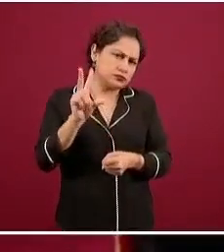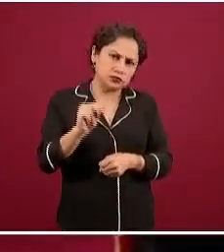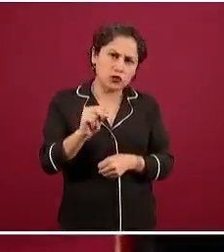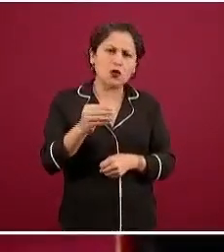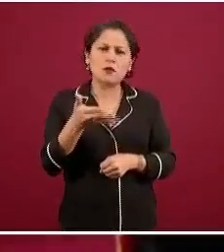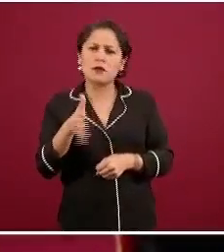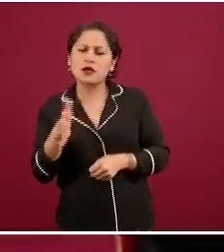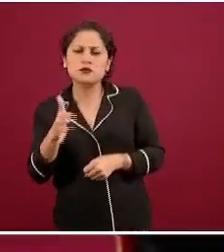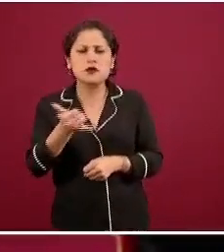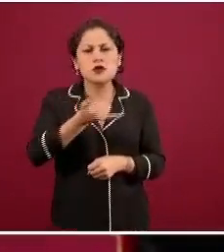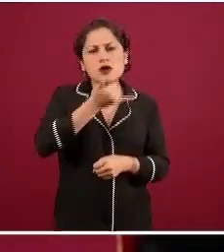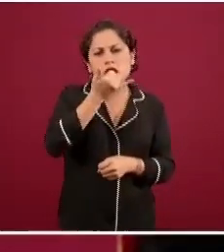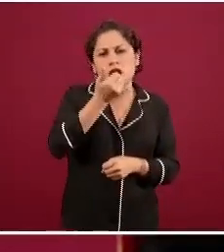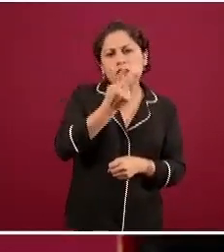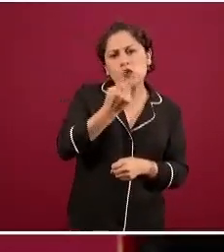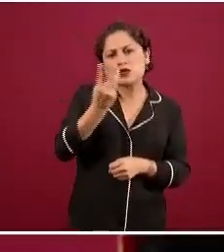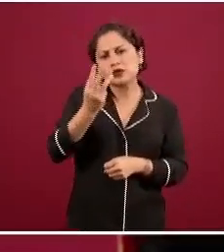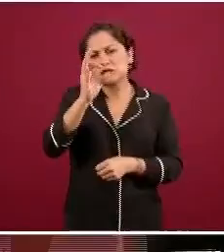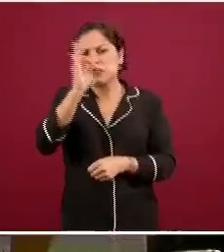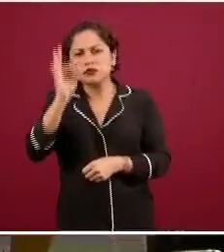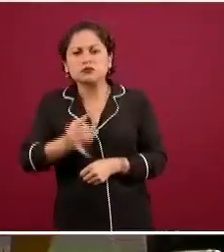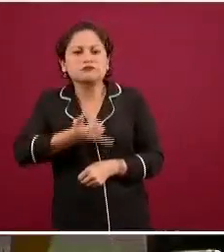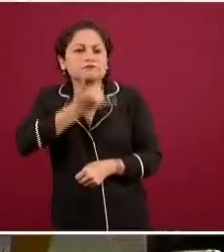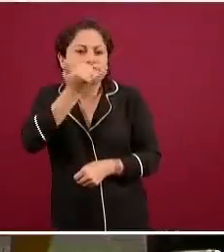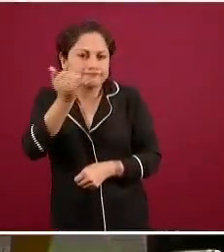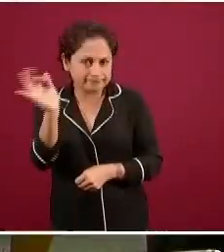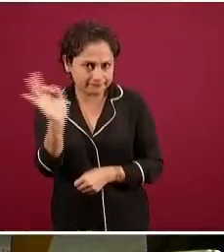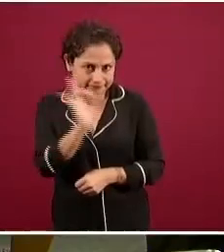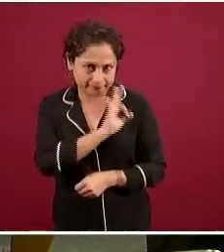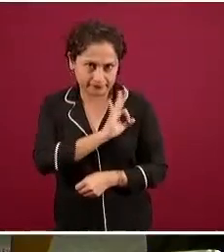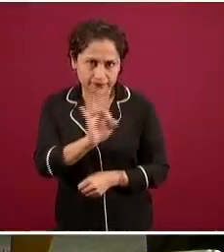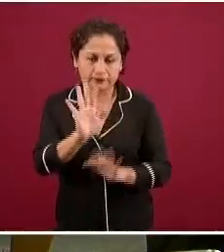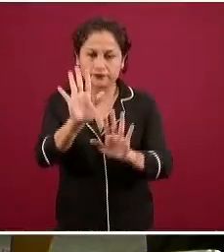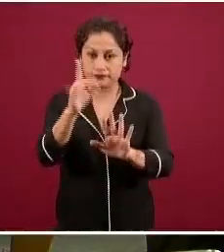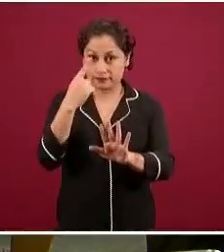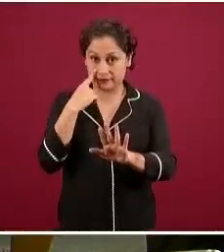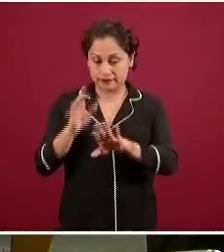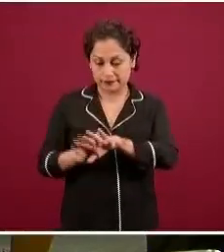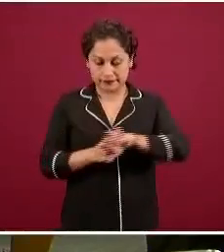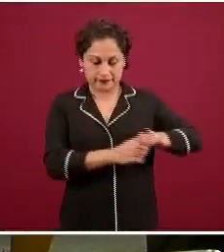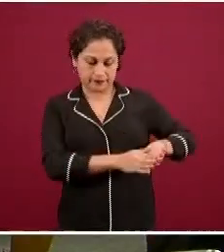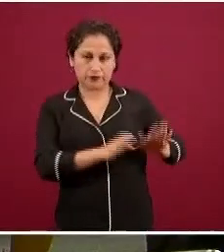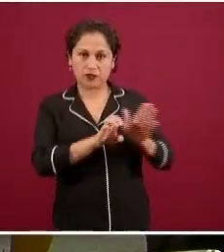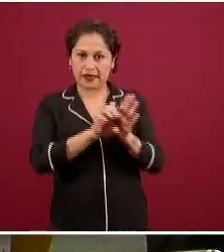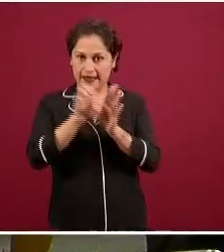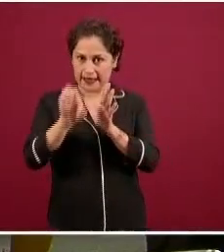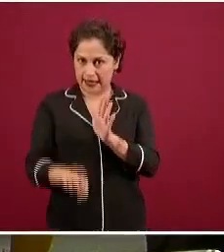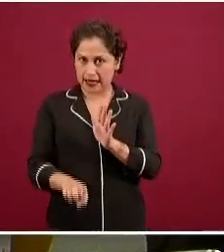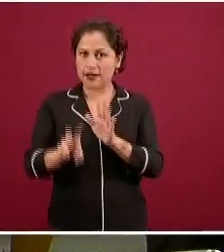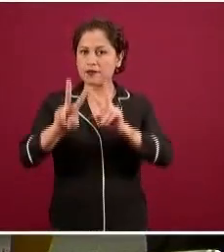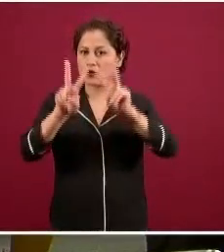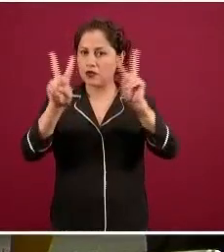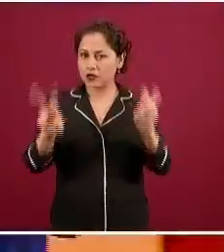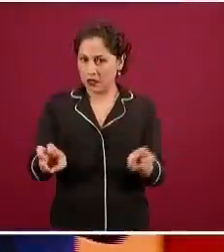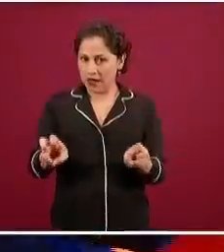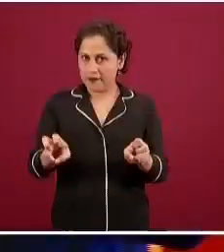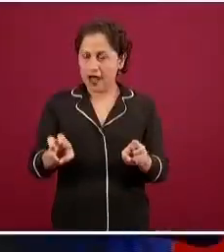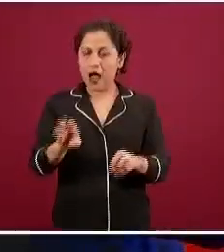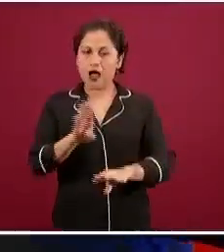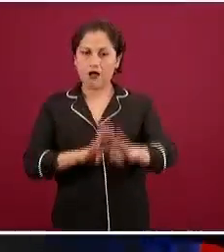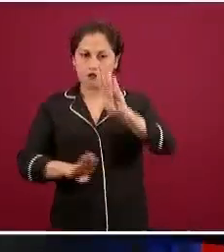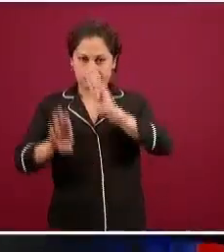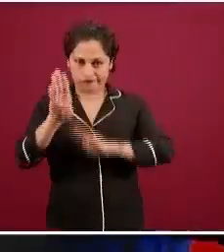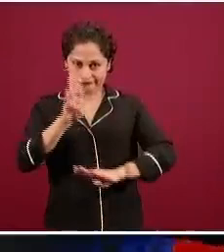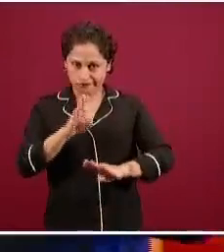Les pongo otro ejemplo. Si yo quiero, este es médico, este es biológico, si yo quiero